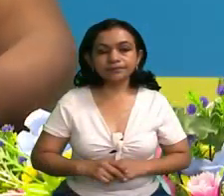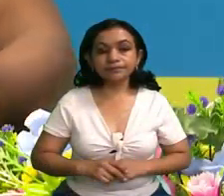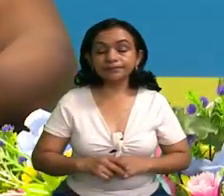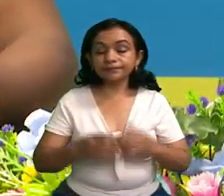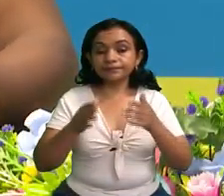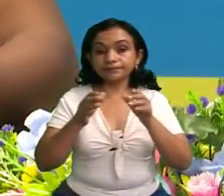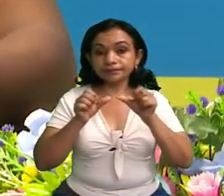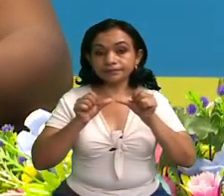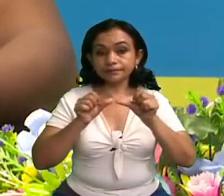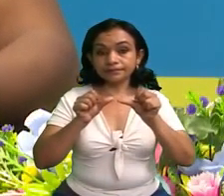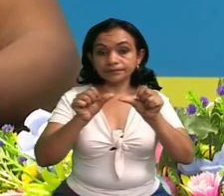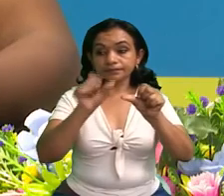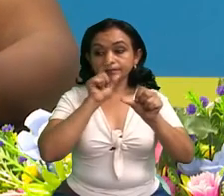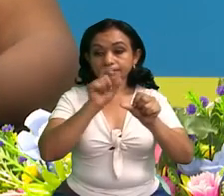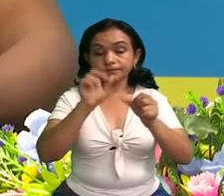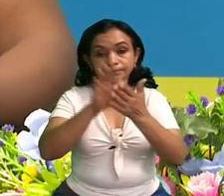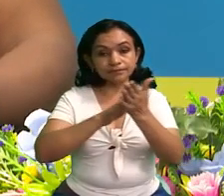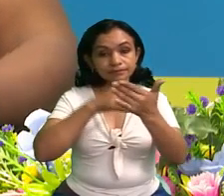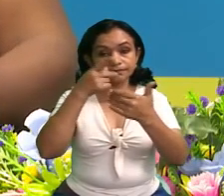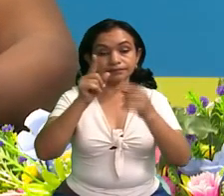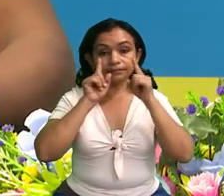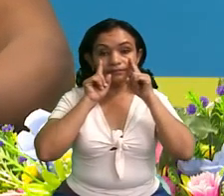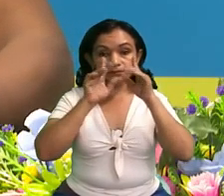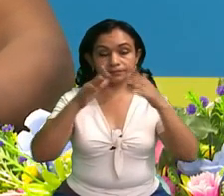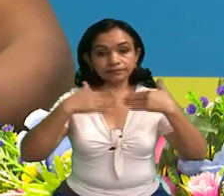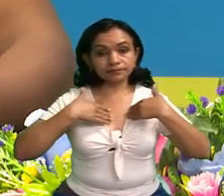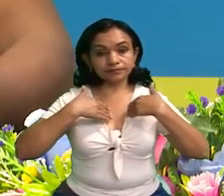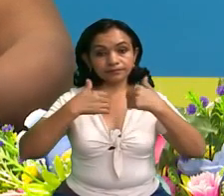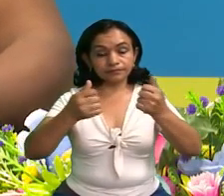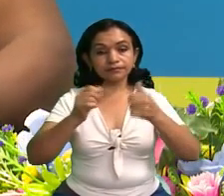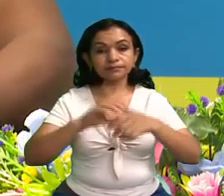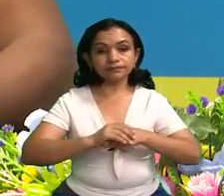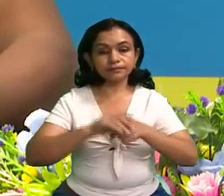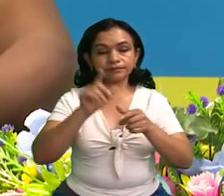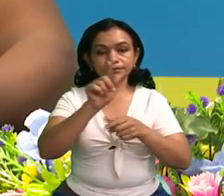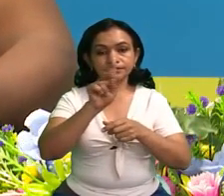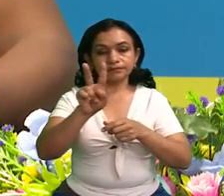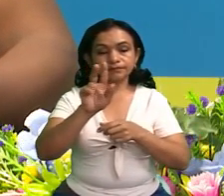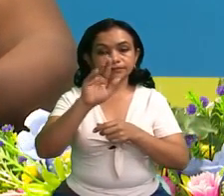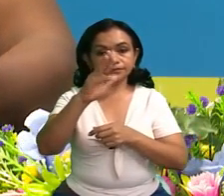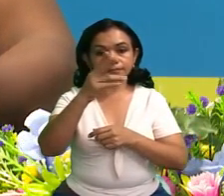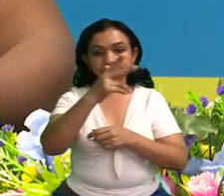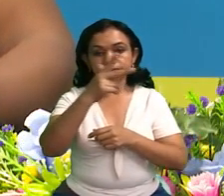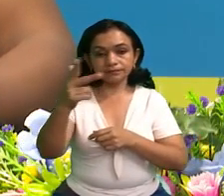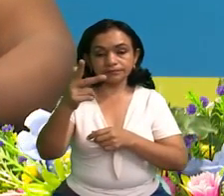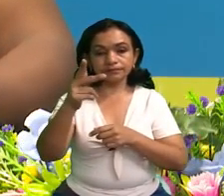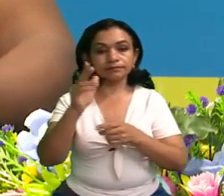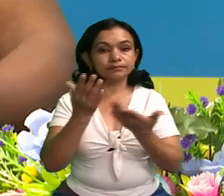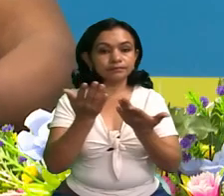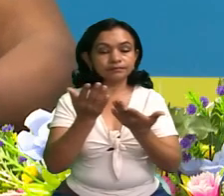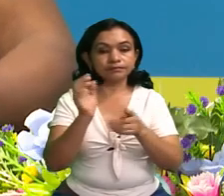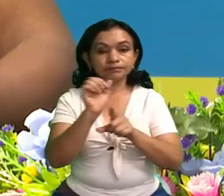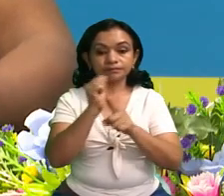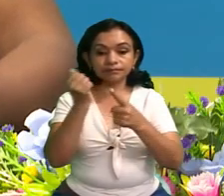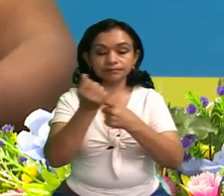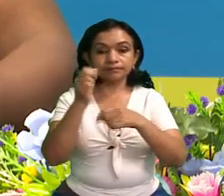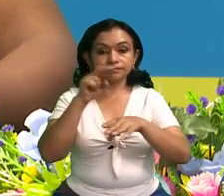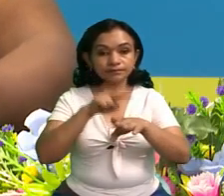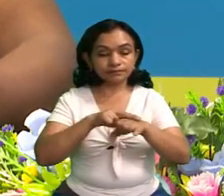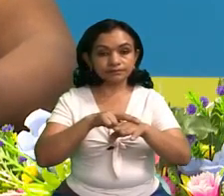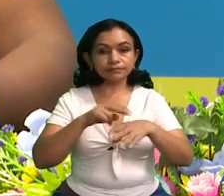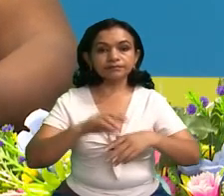Estamos de regreso en su gustado programa Prevenir es Salud a través de la frecuencia del canal 98, el canal parlamentario, el canal de la